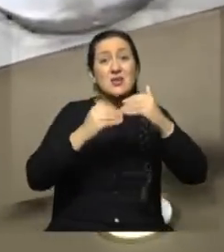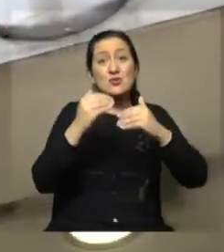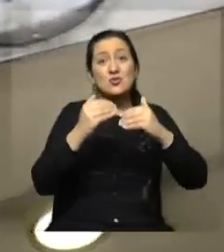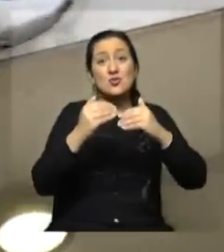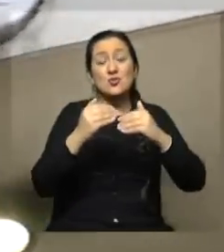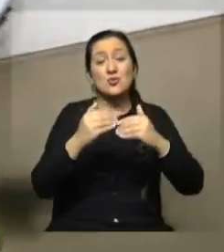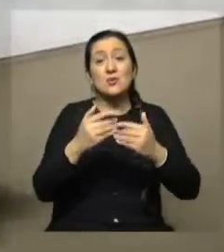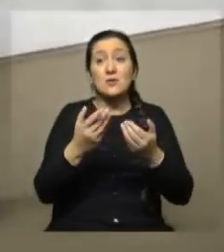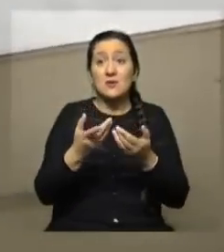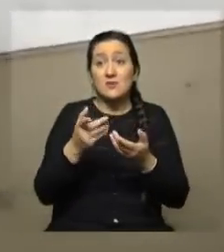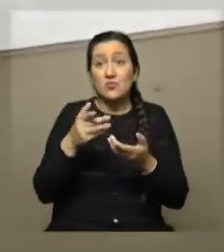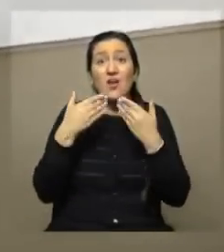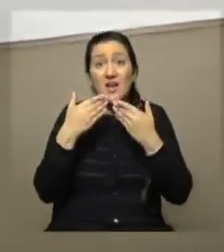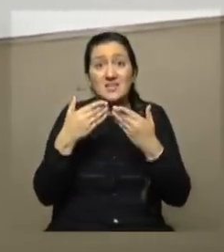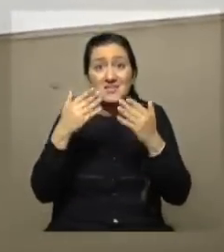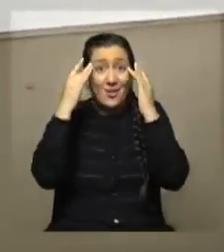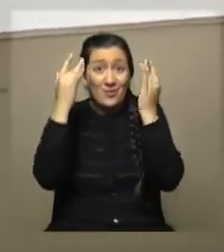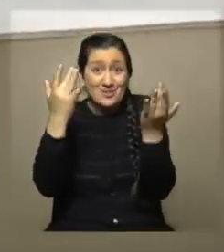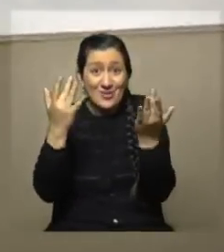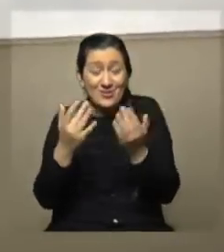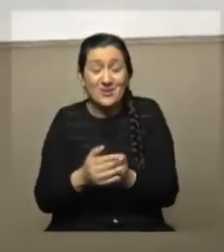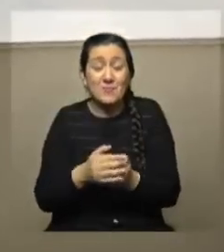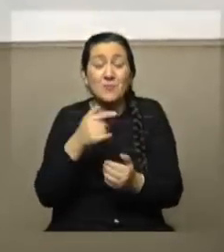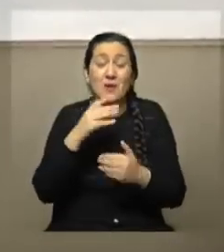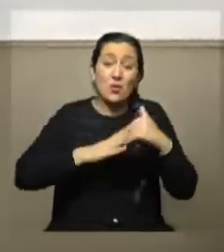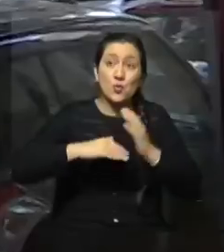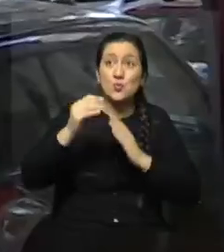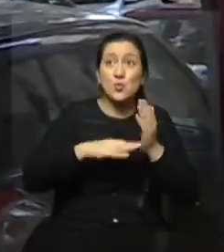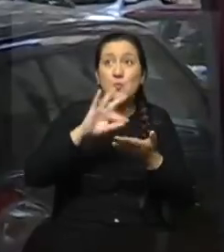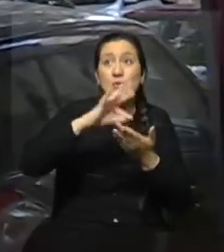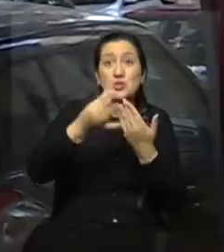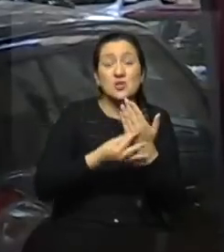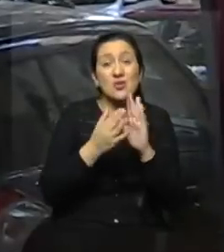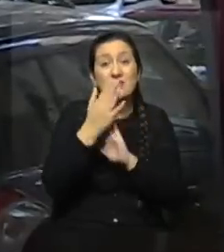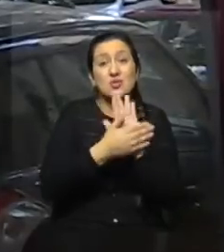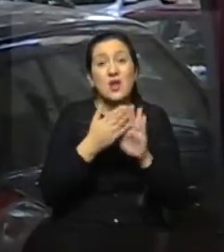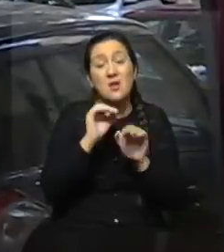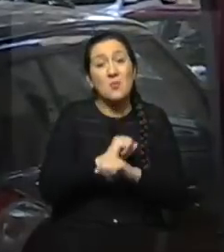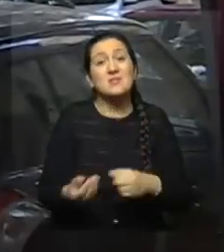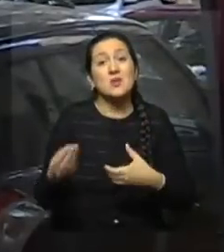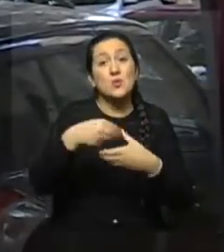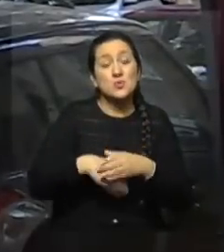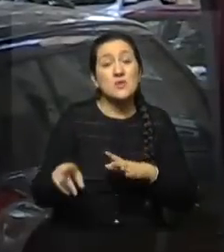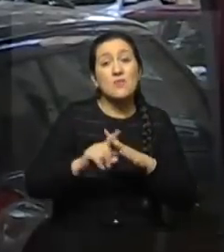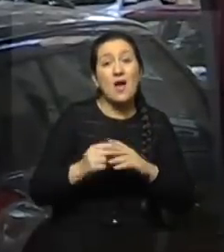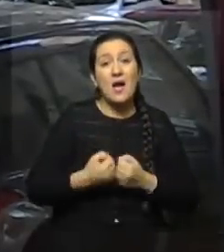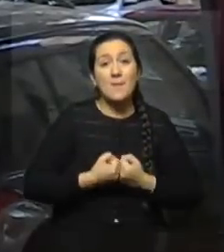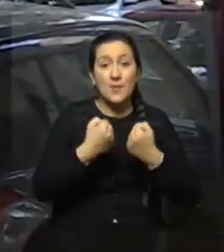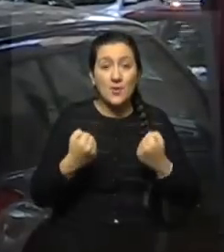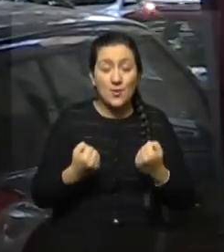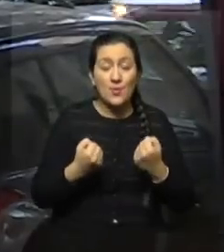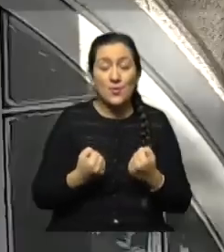descansan sobre la educación la construcción de un proyecto nacional que pueda ser inclusivo que pueda ser amplio